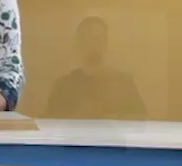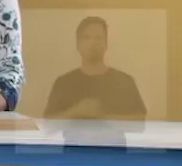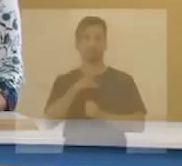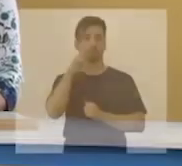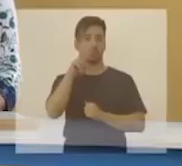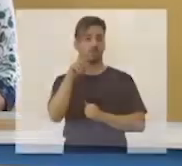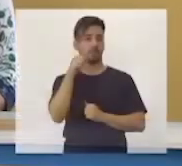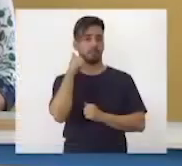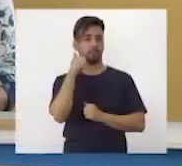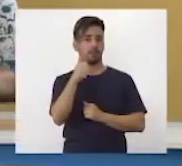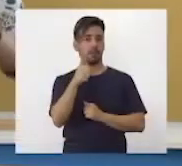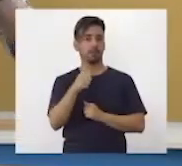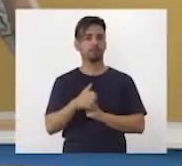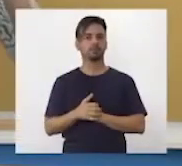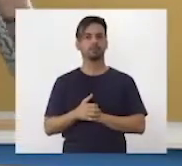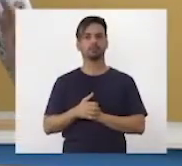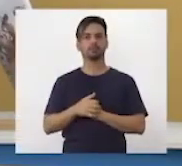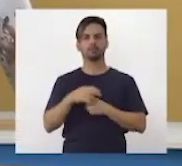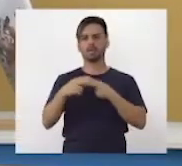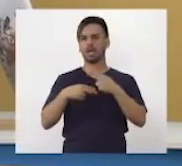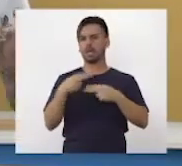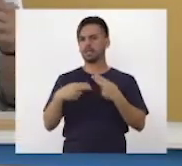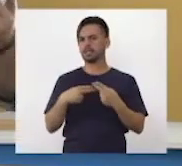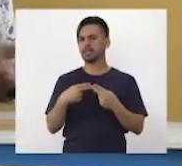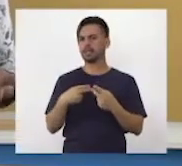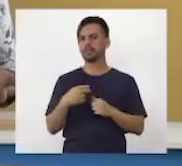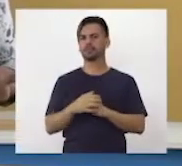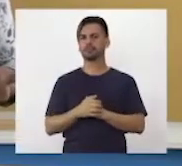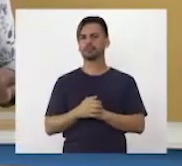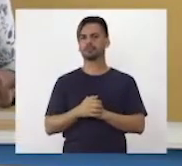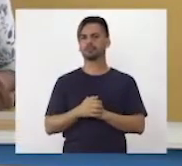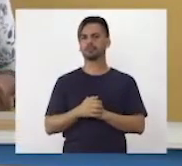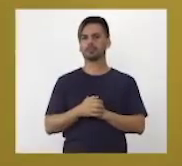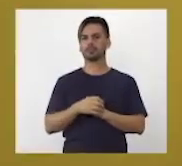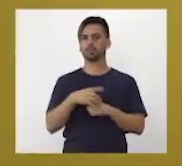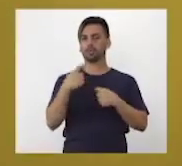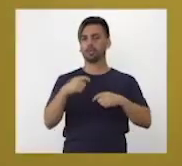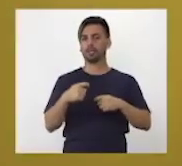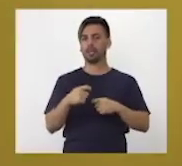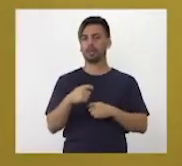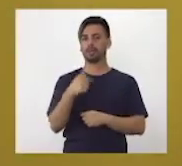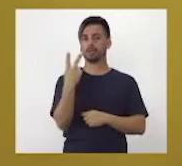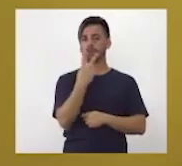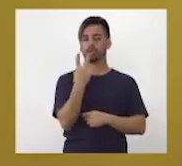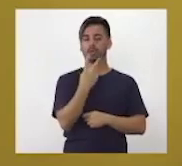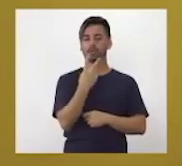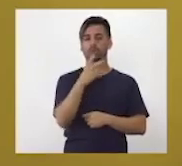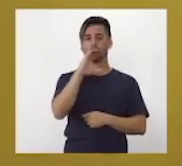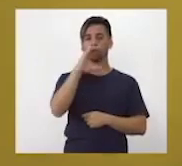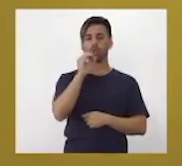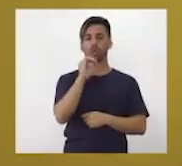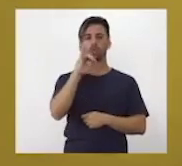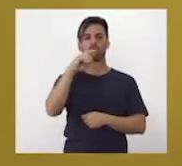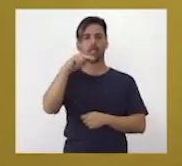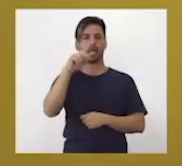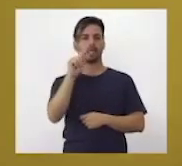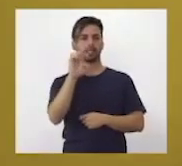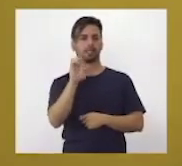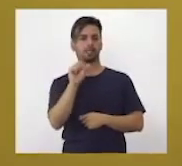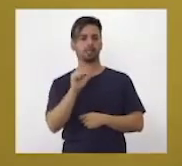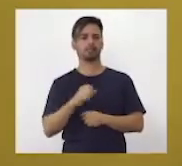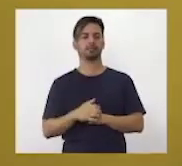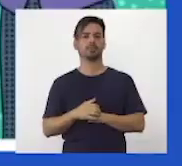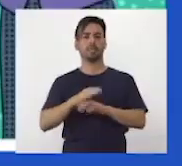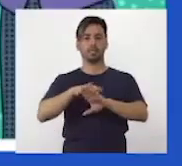Que vas a calcular dos cocientes. Primero con los coeficientes y luego con